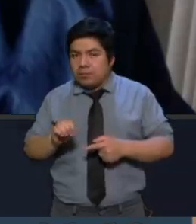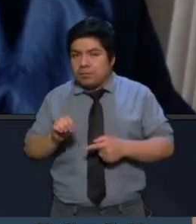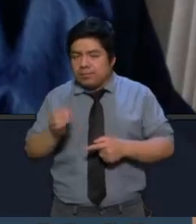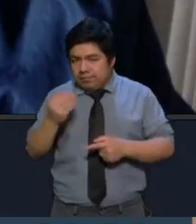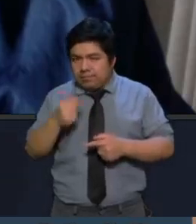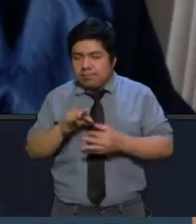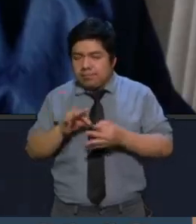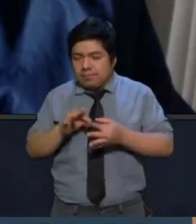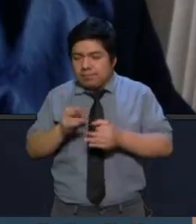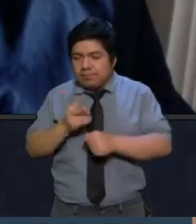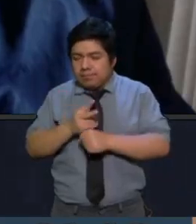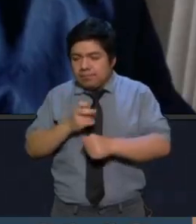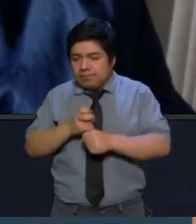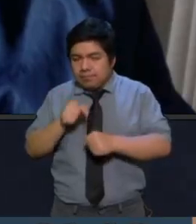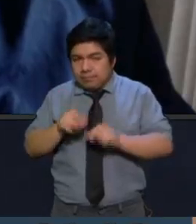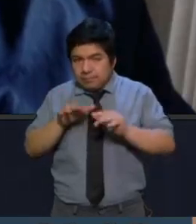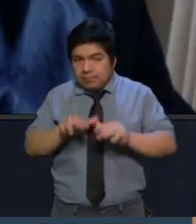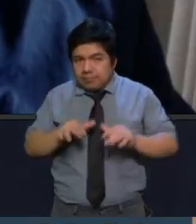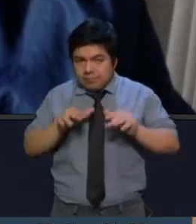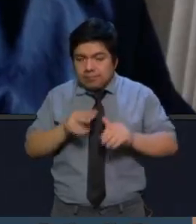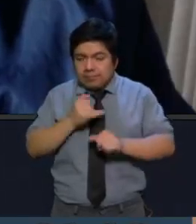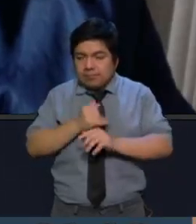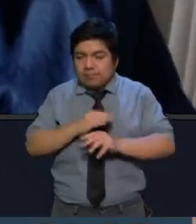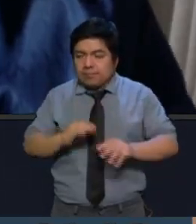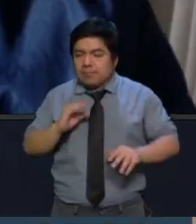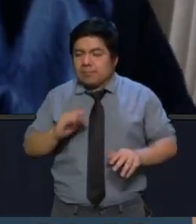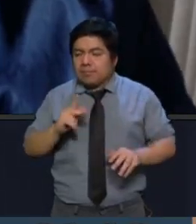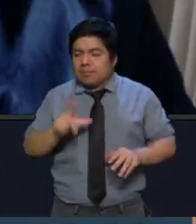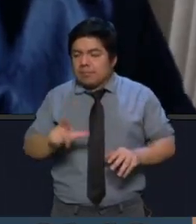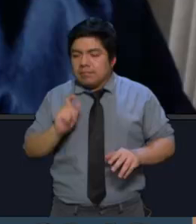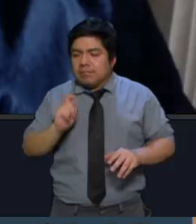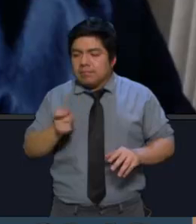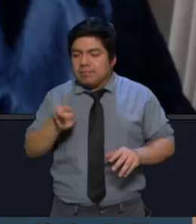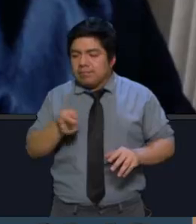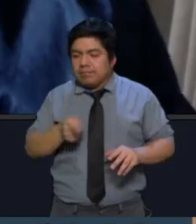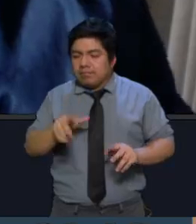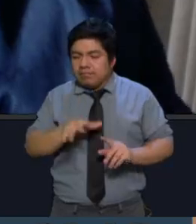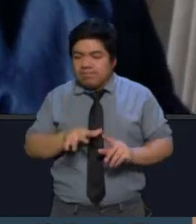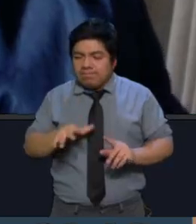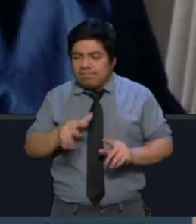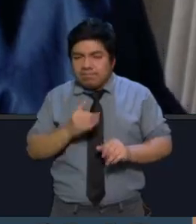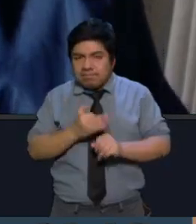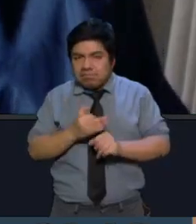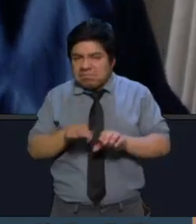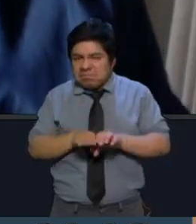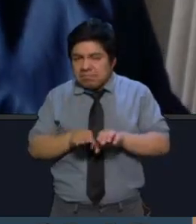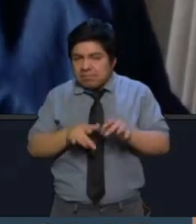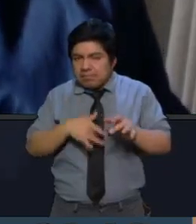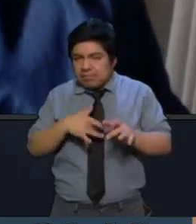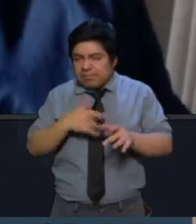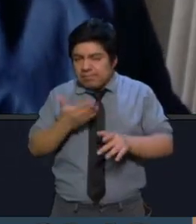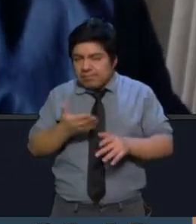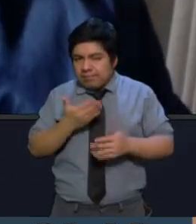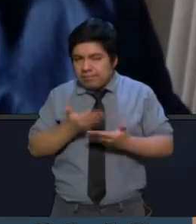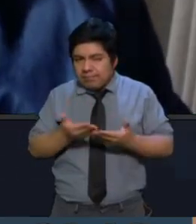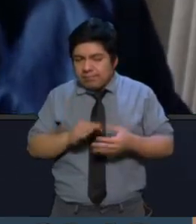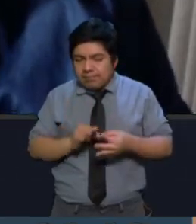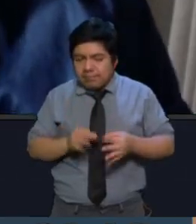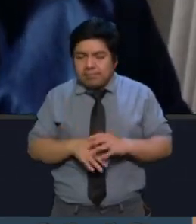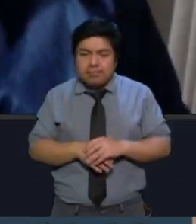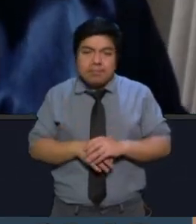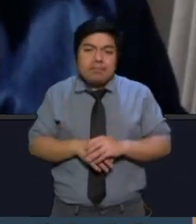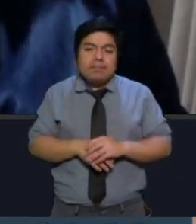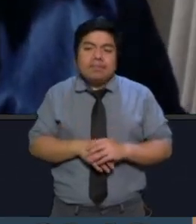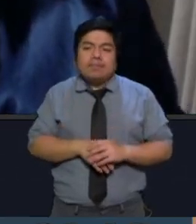invitamos a que hablara con la audiencia de Informe Capital para pues, que nos cuente en qué escenario estamos. Cuéntenos. Bueno,